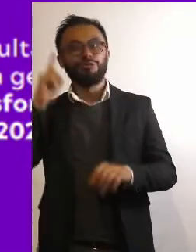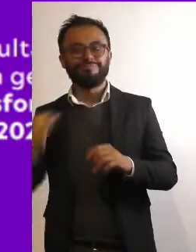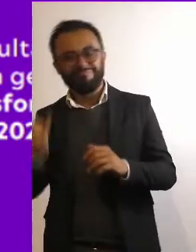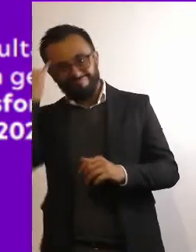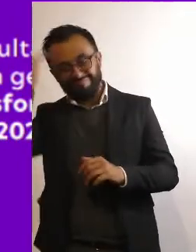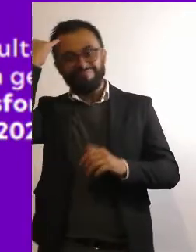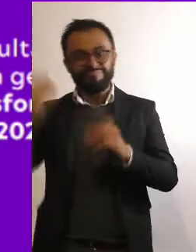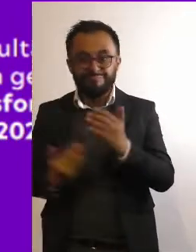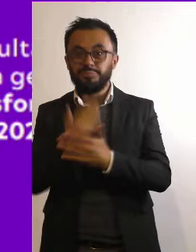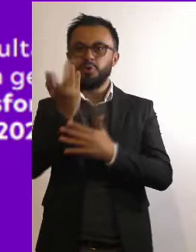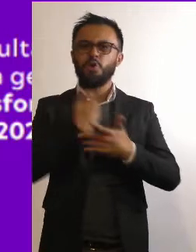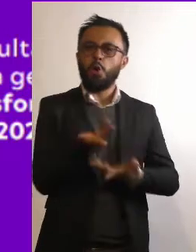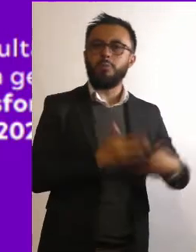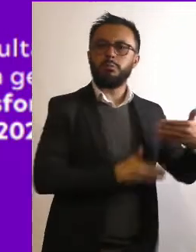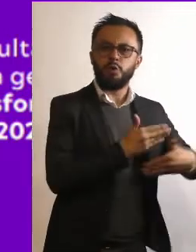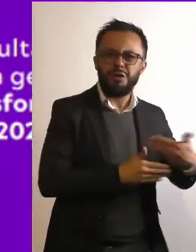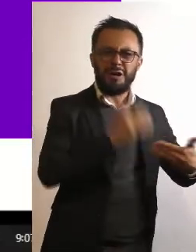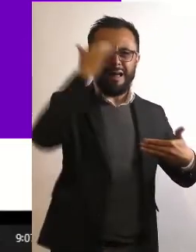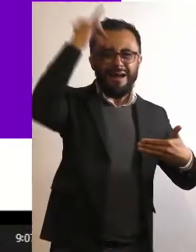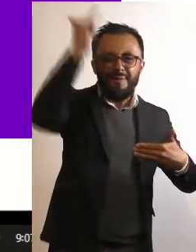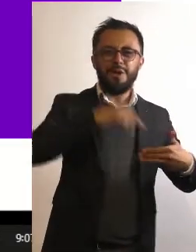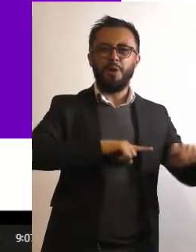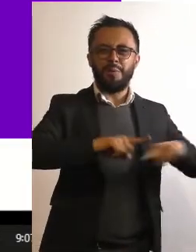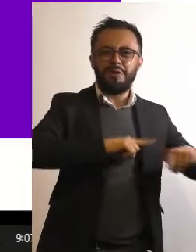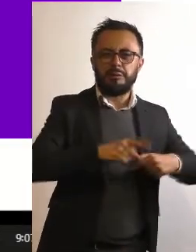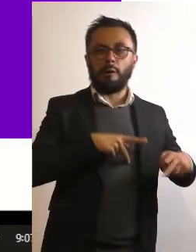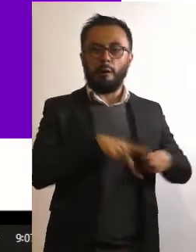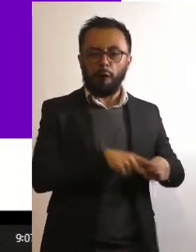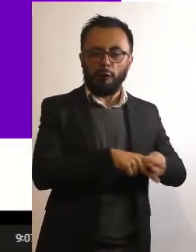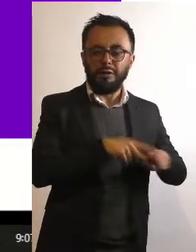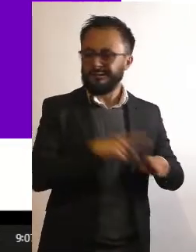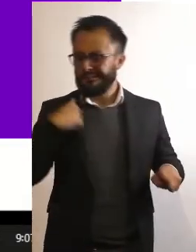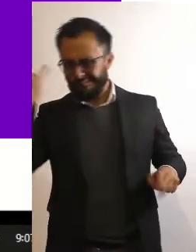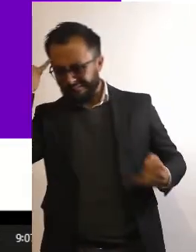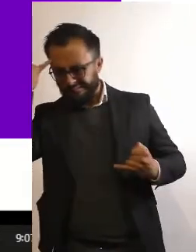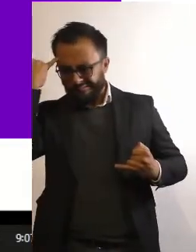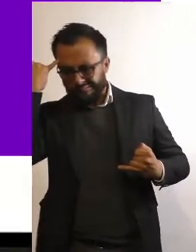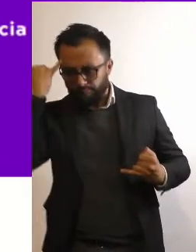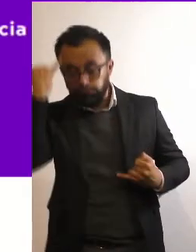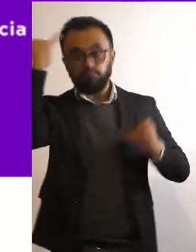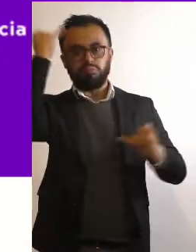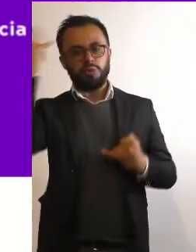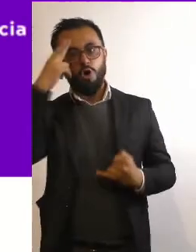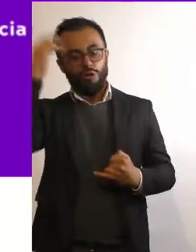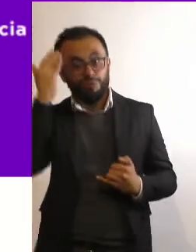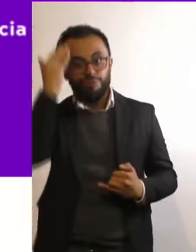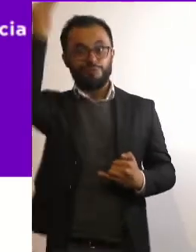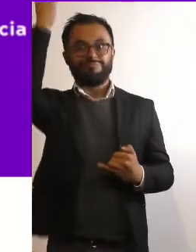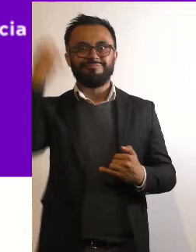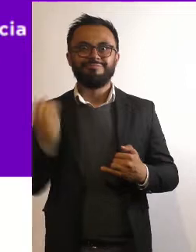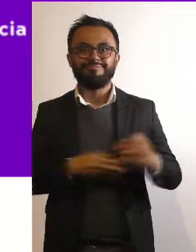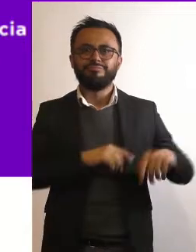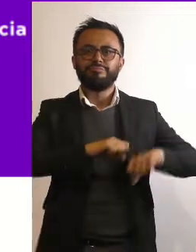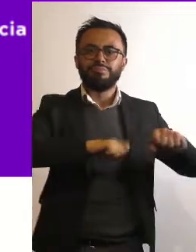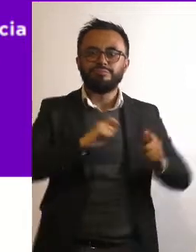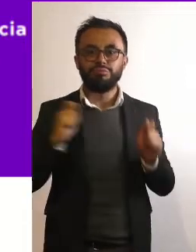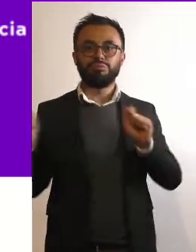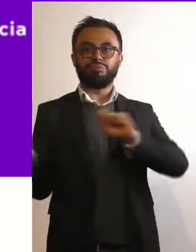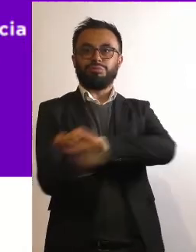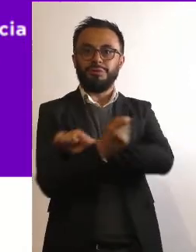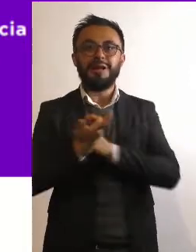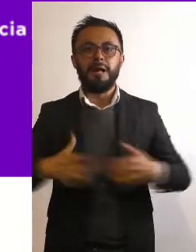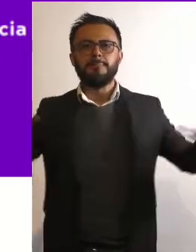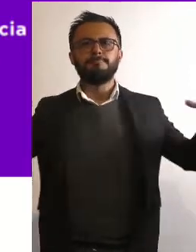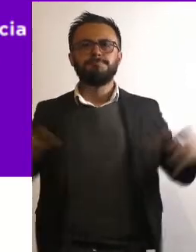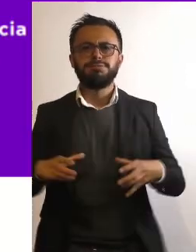académicos y administrativos. Y es el resultado de ese trabajo en conjunto. Entonces, pues en primer